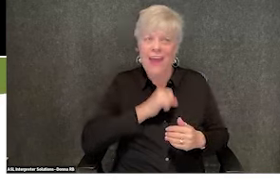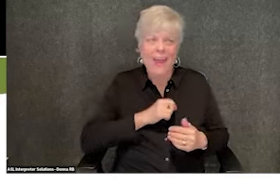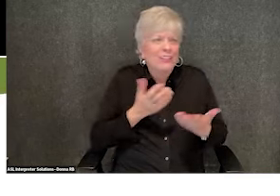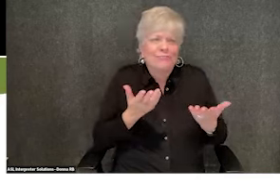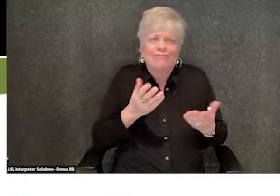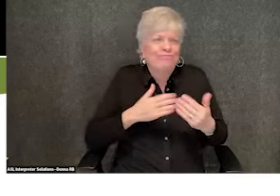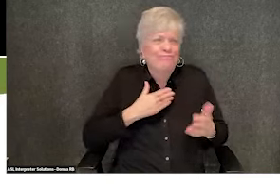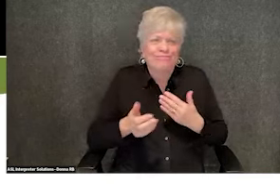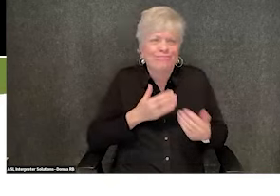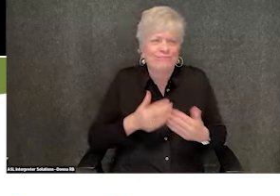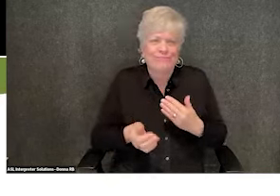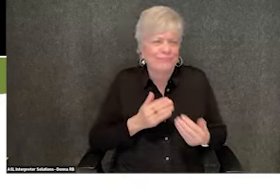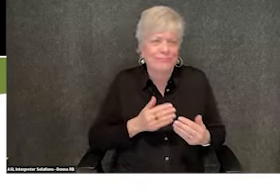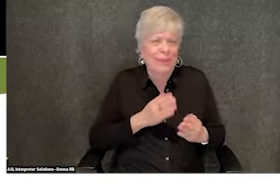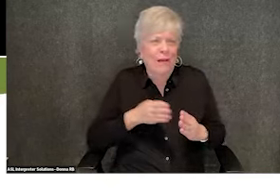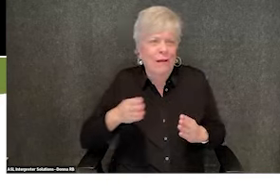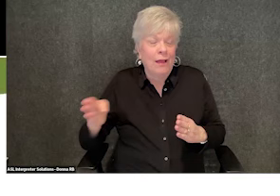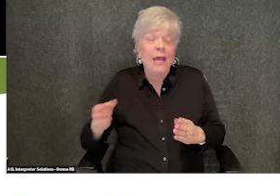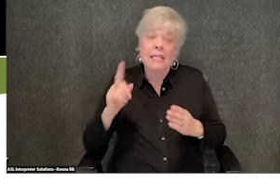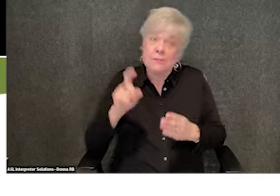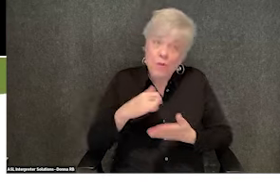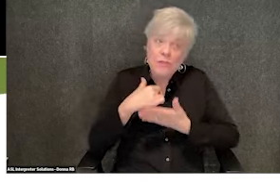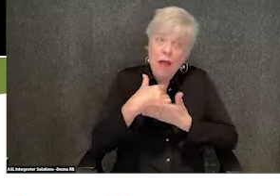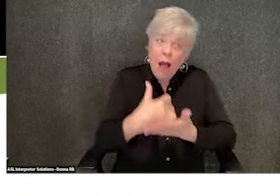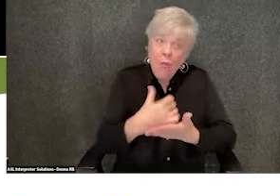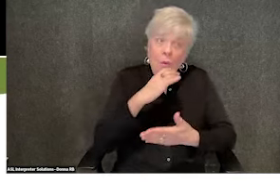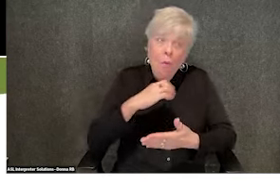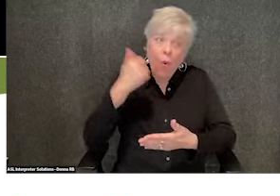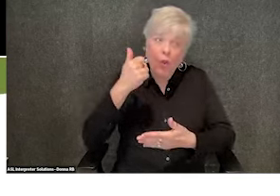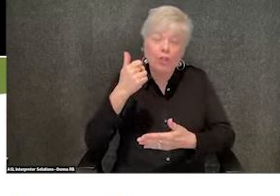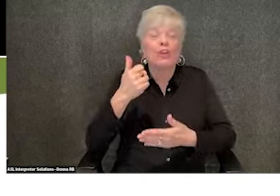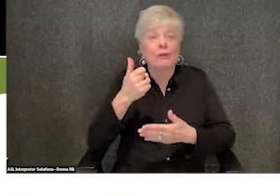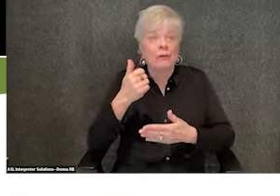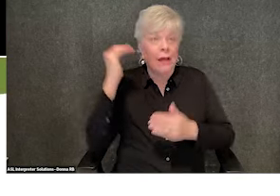afecta a personas con discapacidades físicas o condiciones.